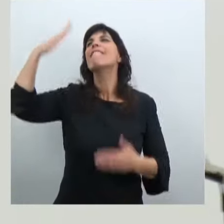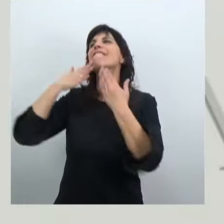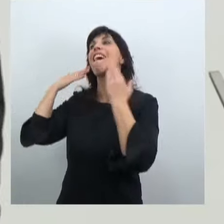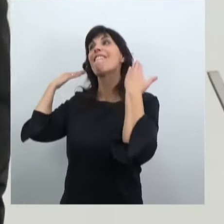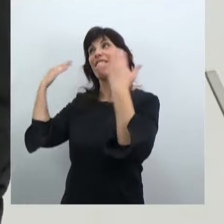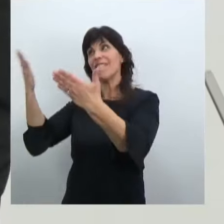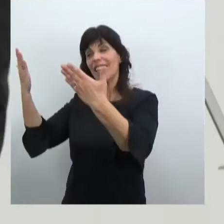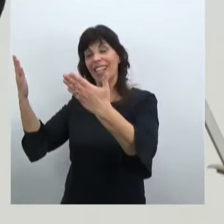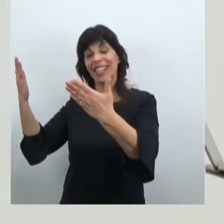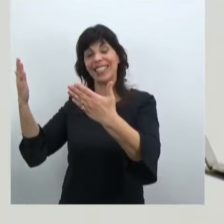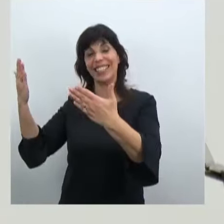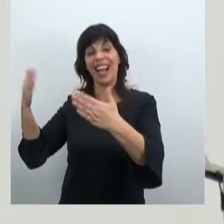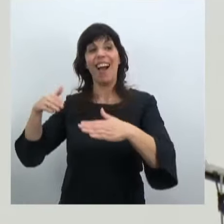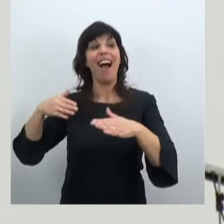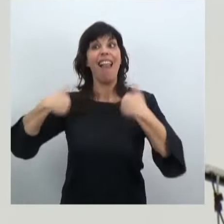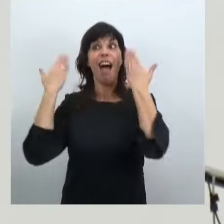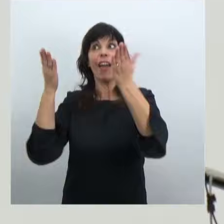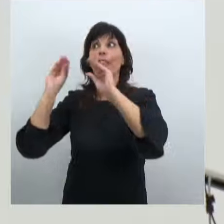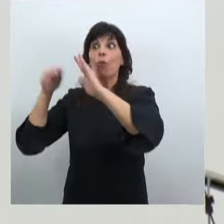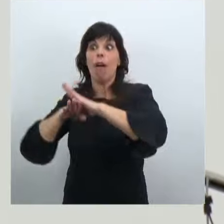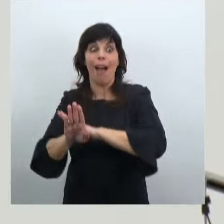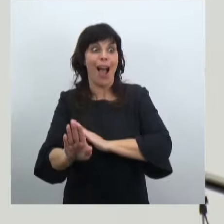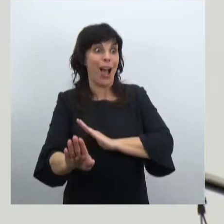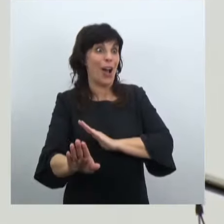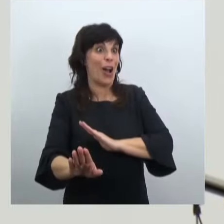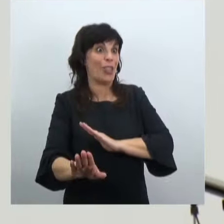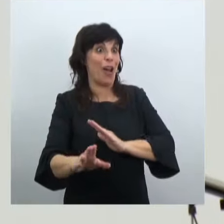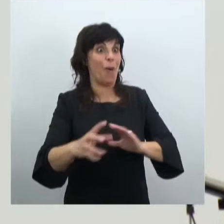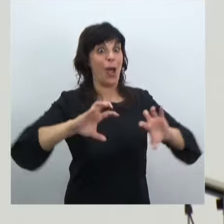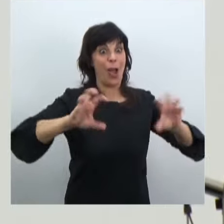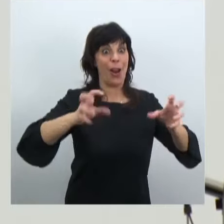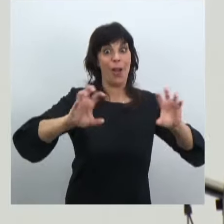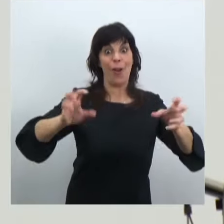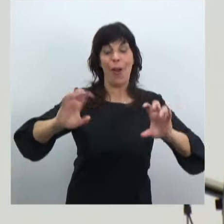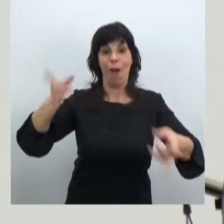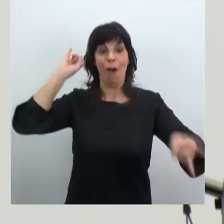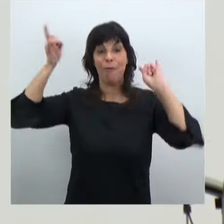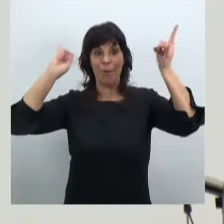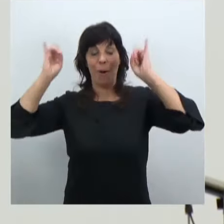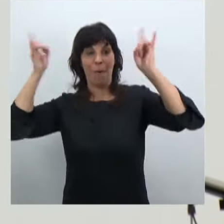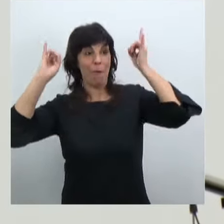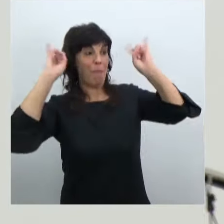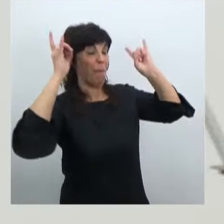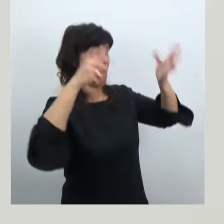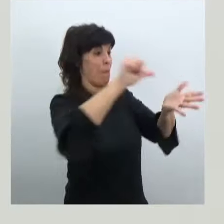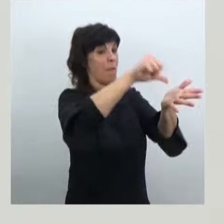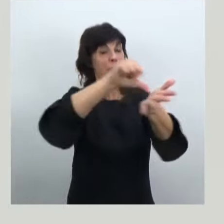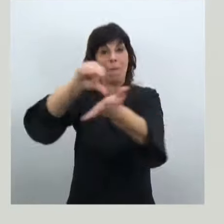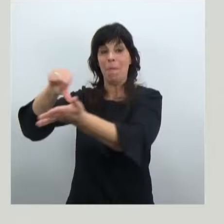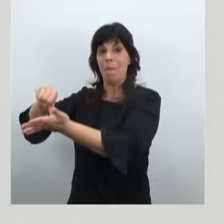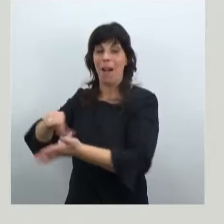gracias, que por su gracia podemos sonar por FM en todas esas ciudades. ¿Sabes qué? Creo que le vamos a dar un fuerte aplauso al